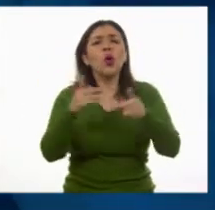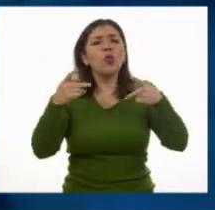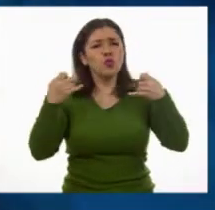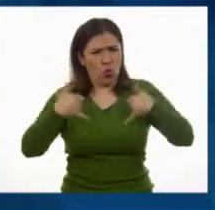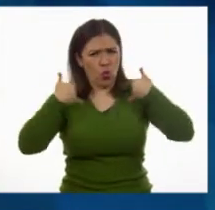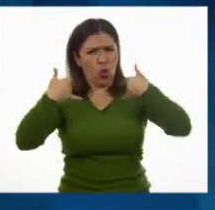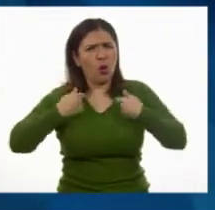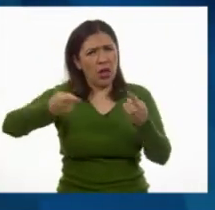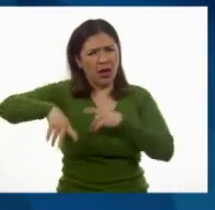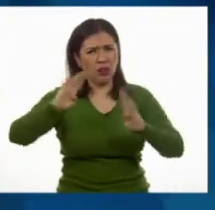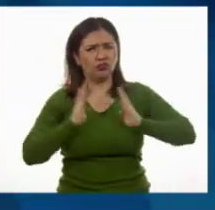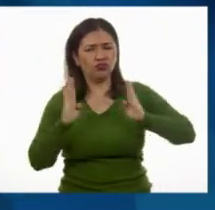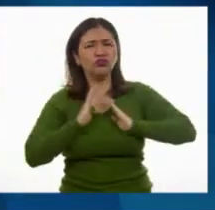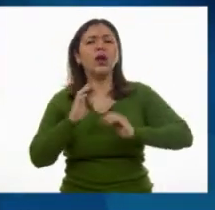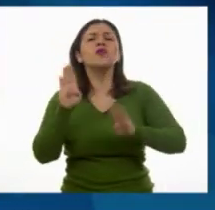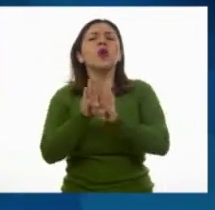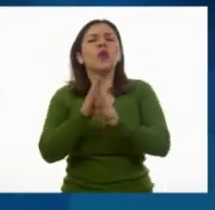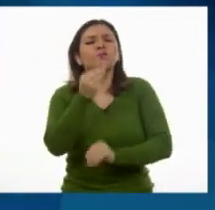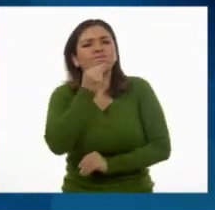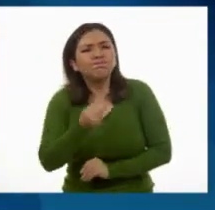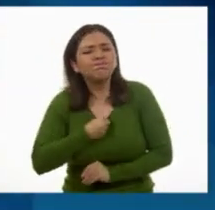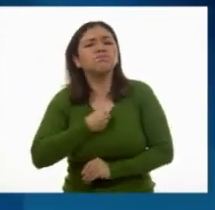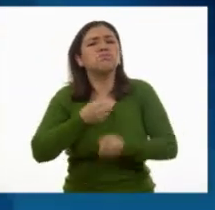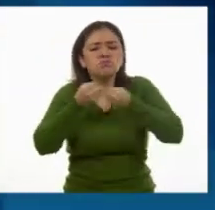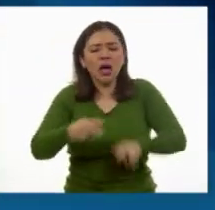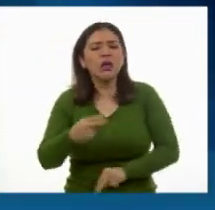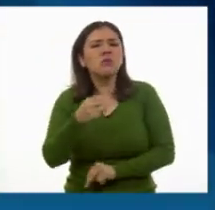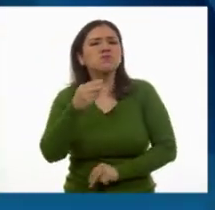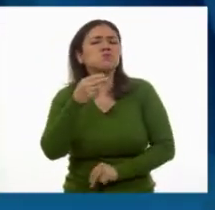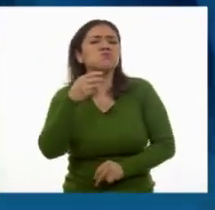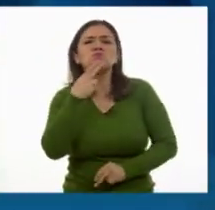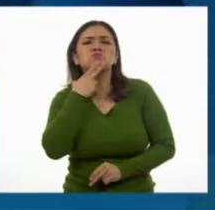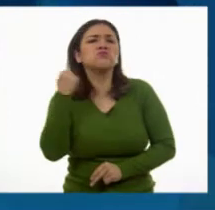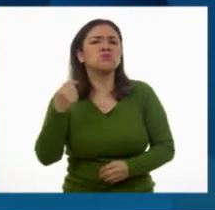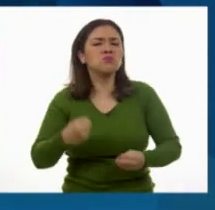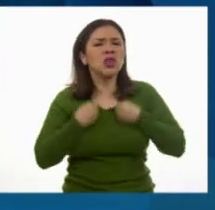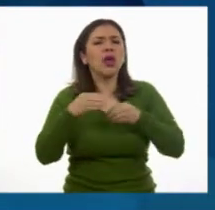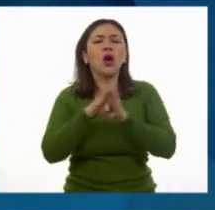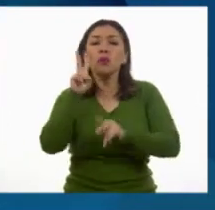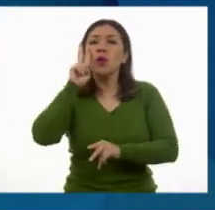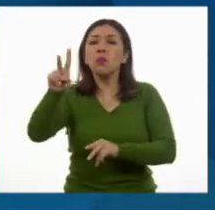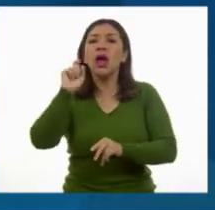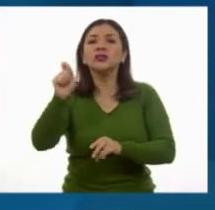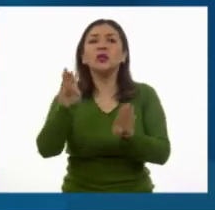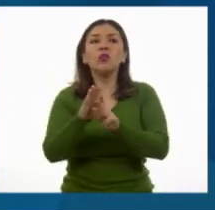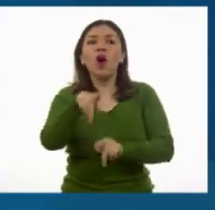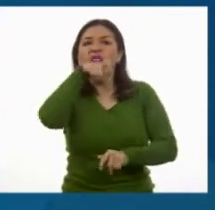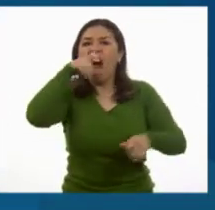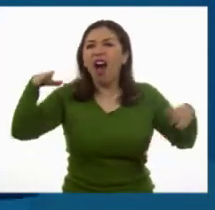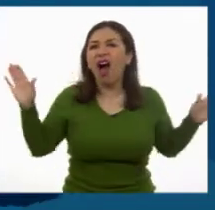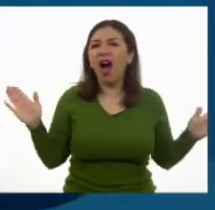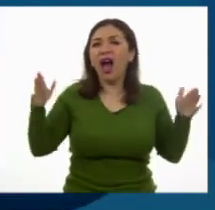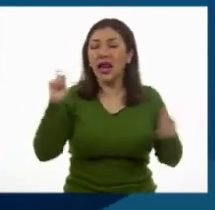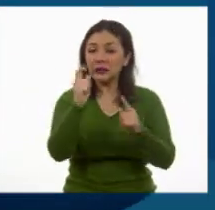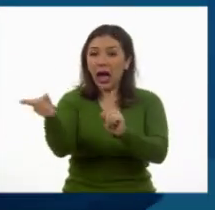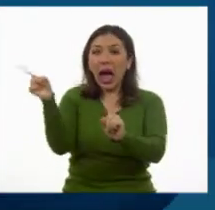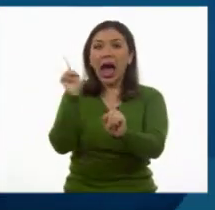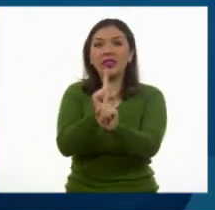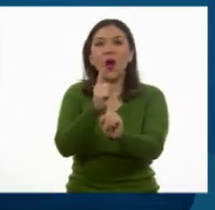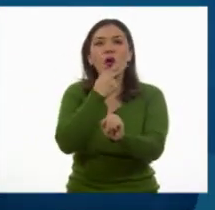los jóvenes cadetes por nuestra nación. Y podemos ver a la nación simbolizada en la pintura en la forma del águila que aparece detrás del